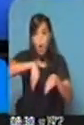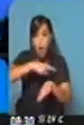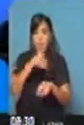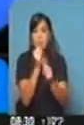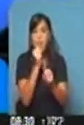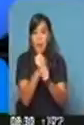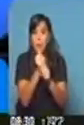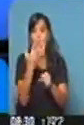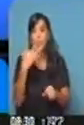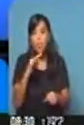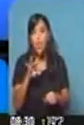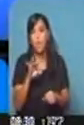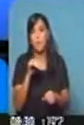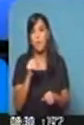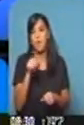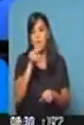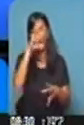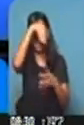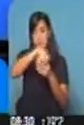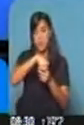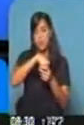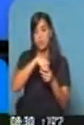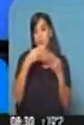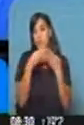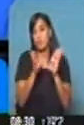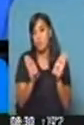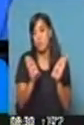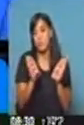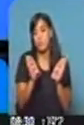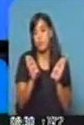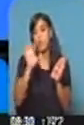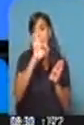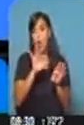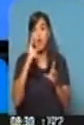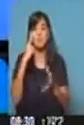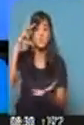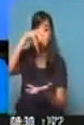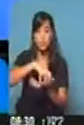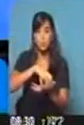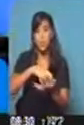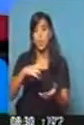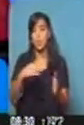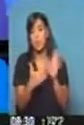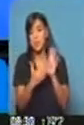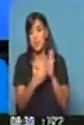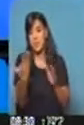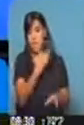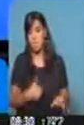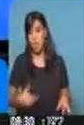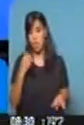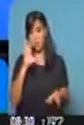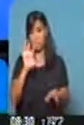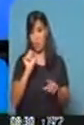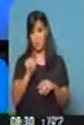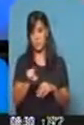trabajo que deberán realizarse en establecimientos públicos o también en instituciones dependientes del estado provincial